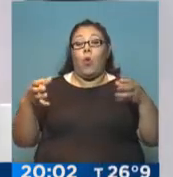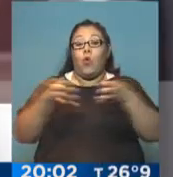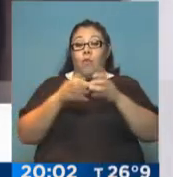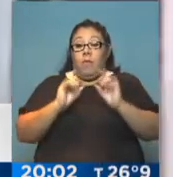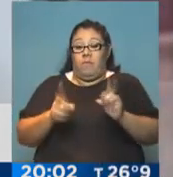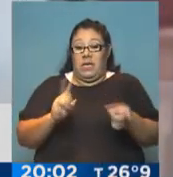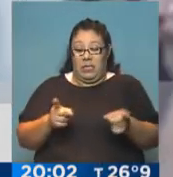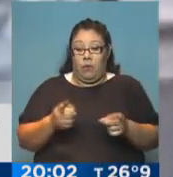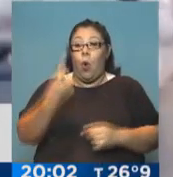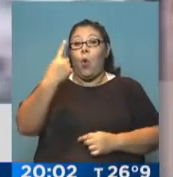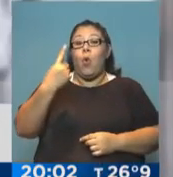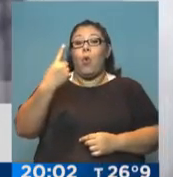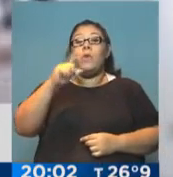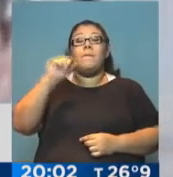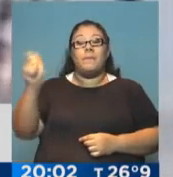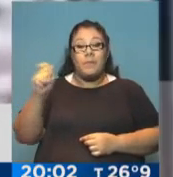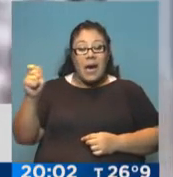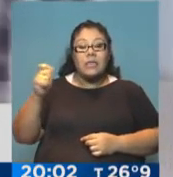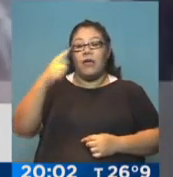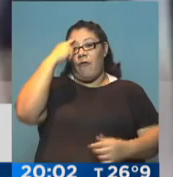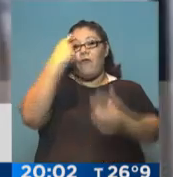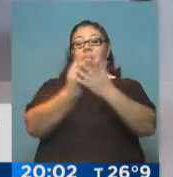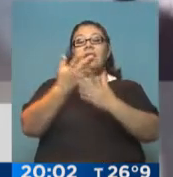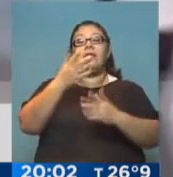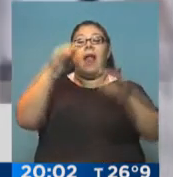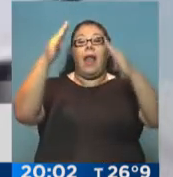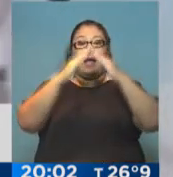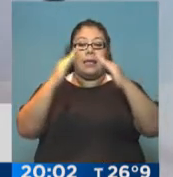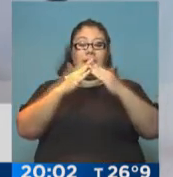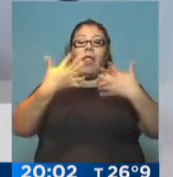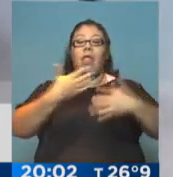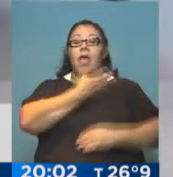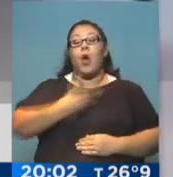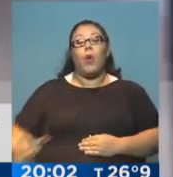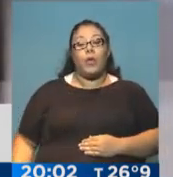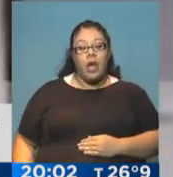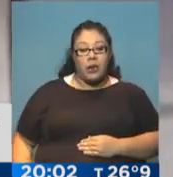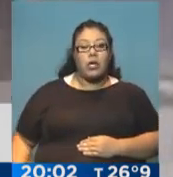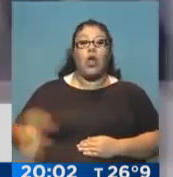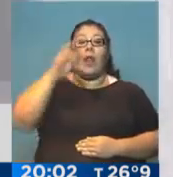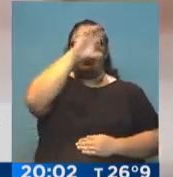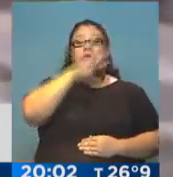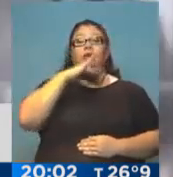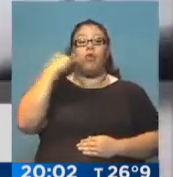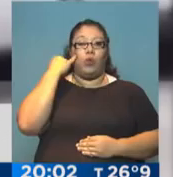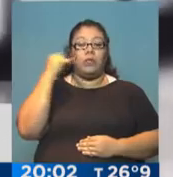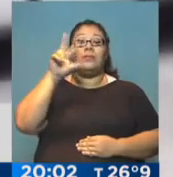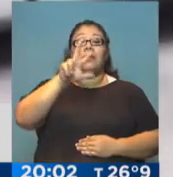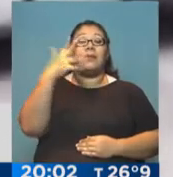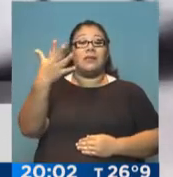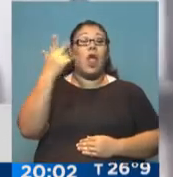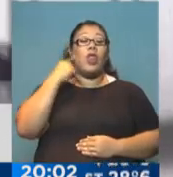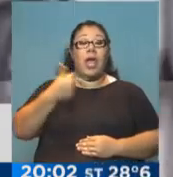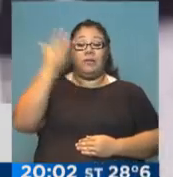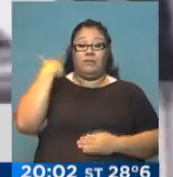mes frente a la gobernación jujeña. Hace 35 días que comenzó ese acampe. En este momento hay